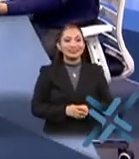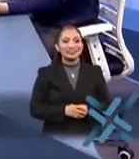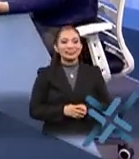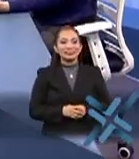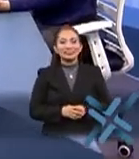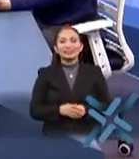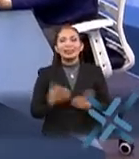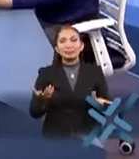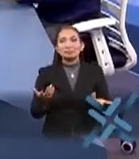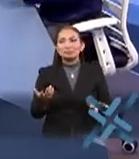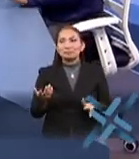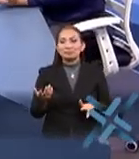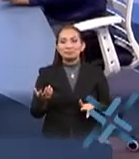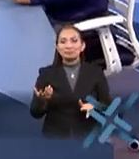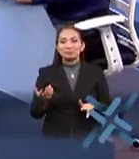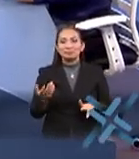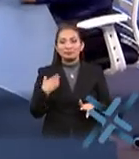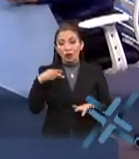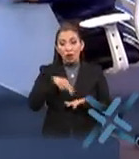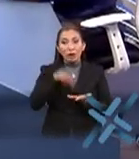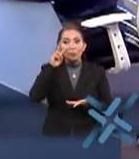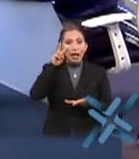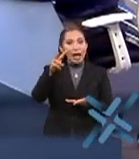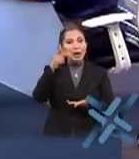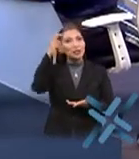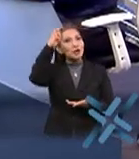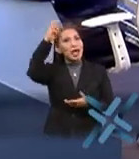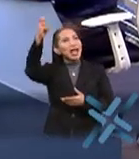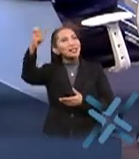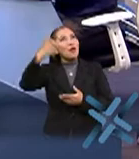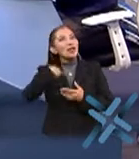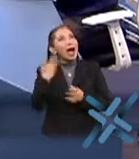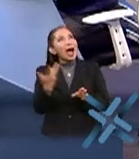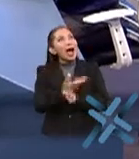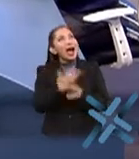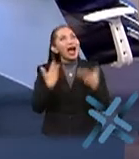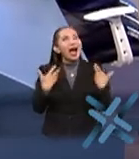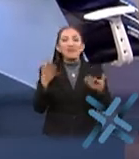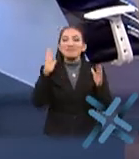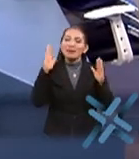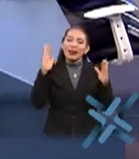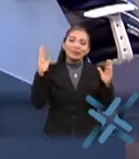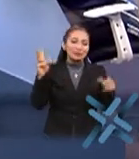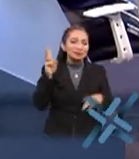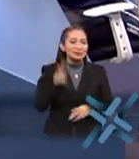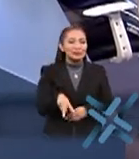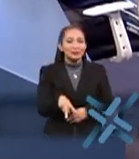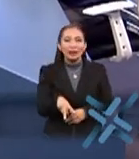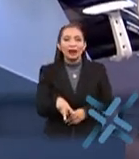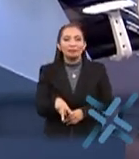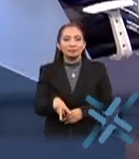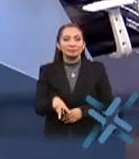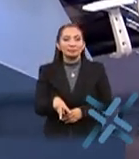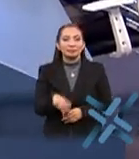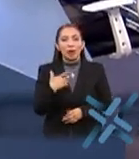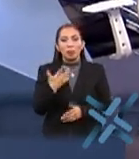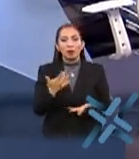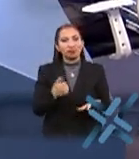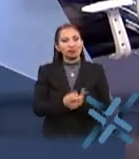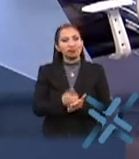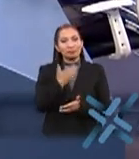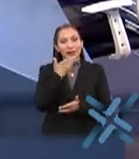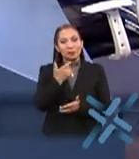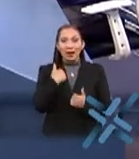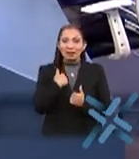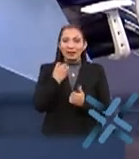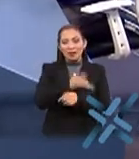No, o sea, heme aquí, ver plasmado mis sueños, y es algo sorprendente y también muy gratificante, como para